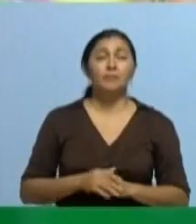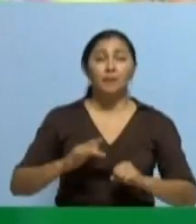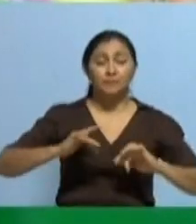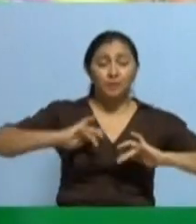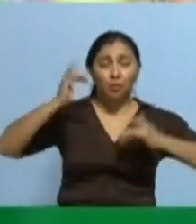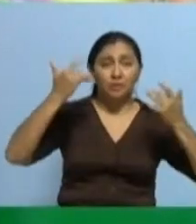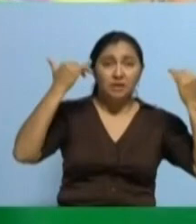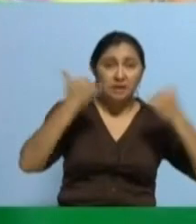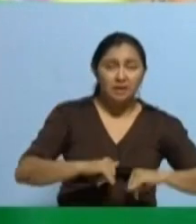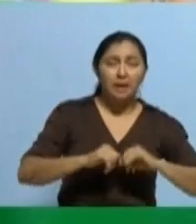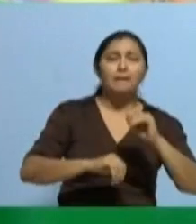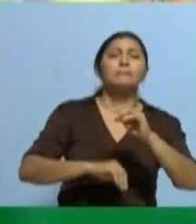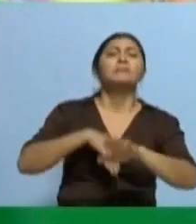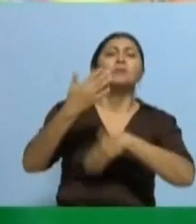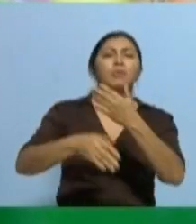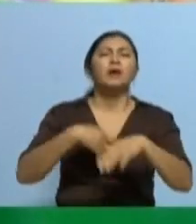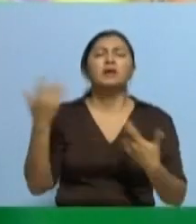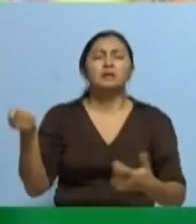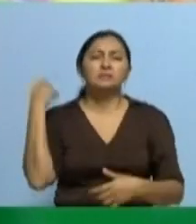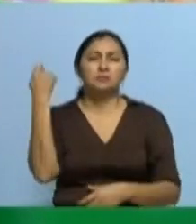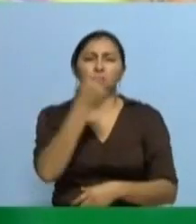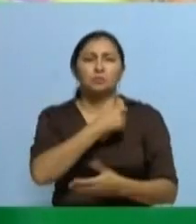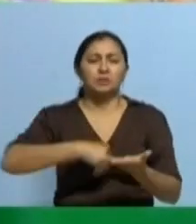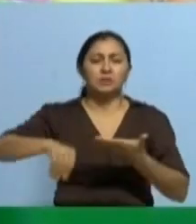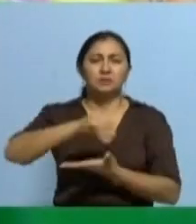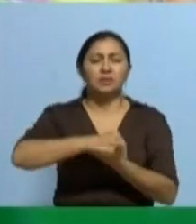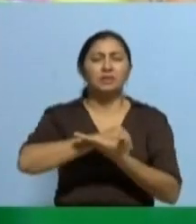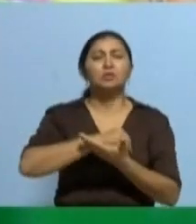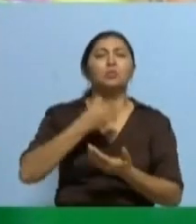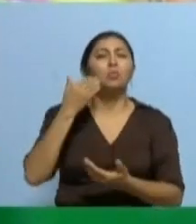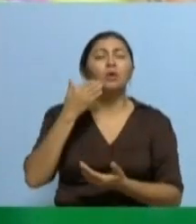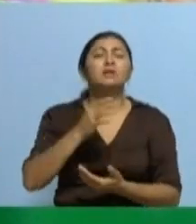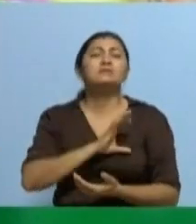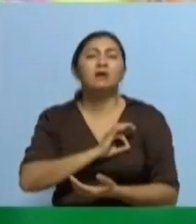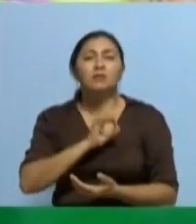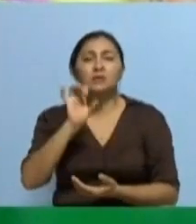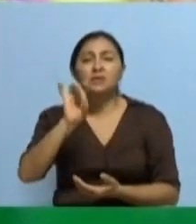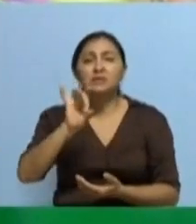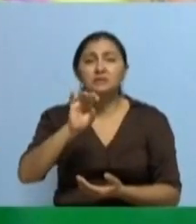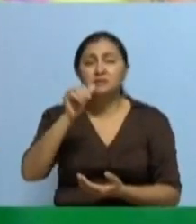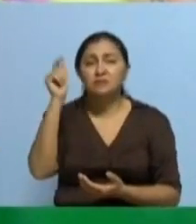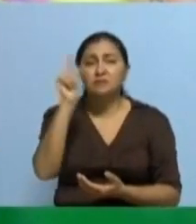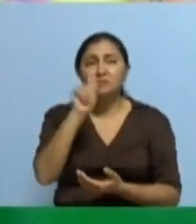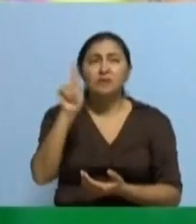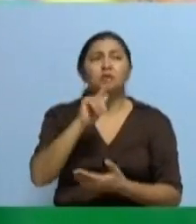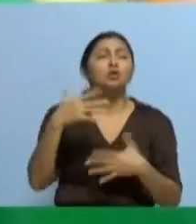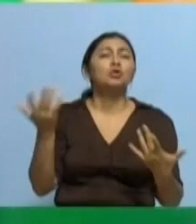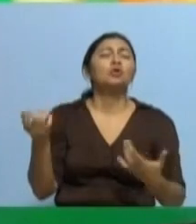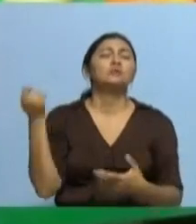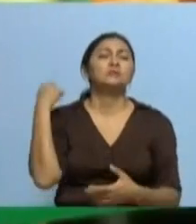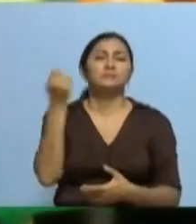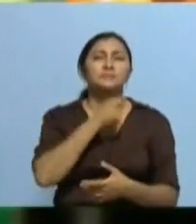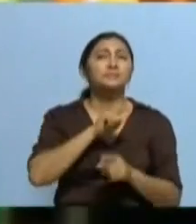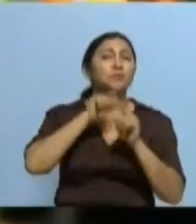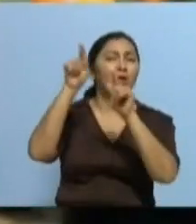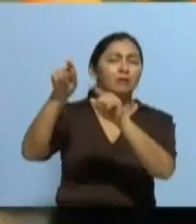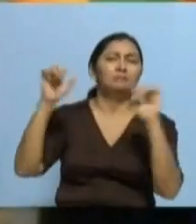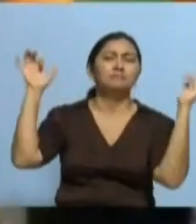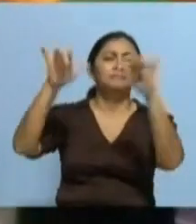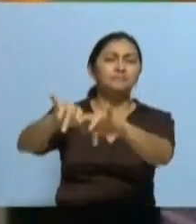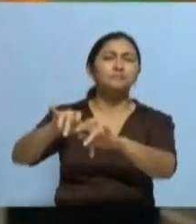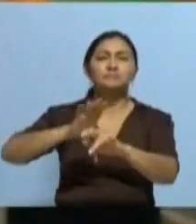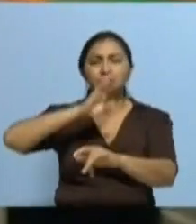Nos vamos para Santo Tomás Atlántico, sí señores, porque este sábado 15 de febrero Santoto nos espera para las mejores tradiciones,